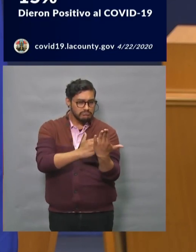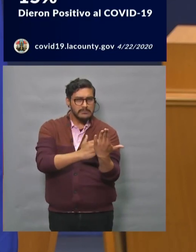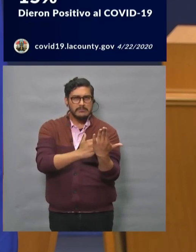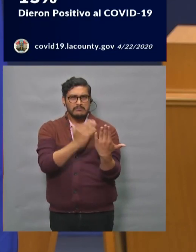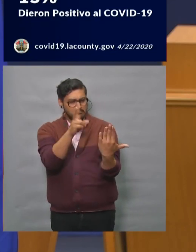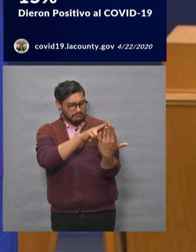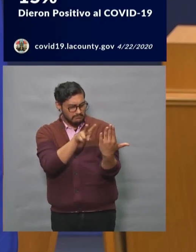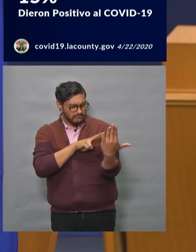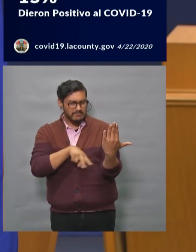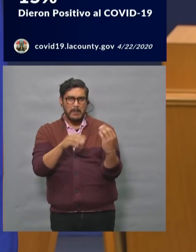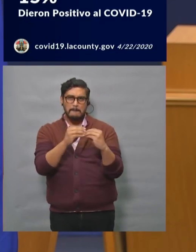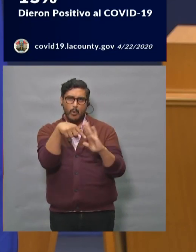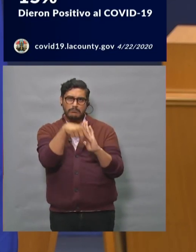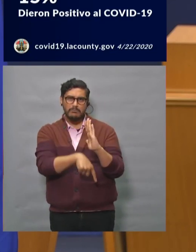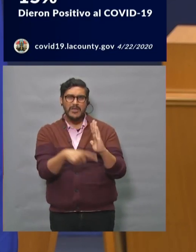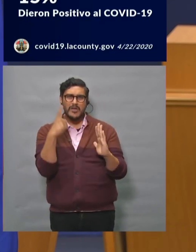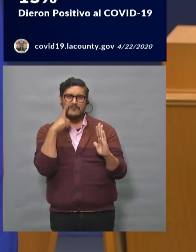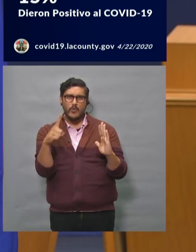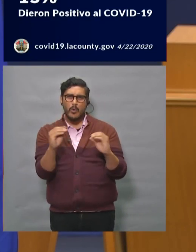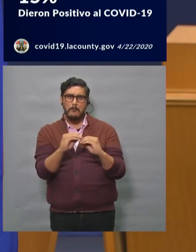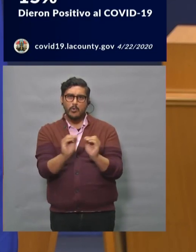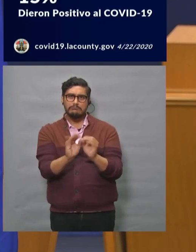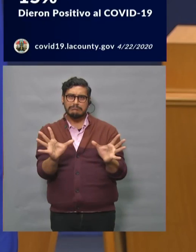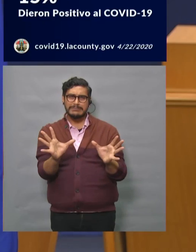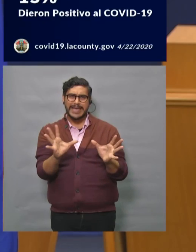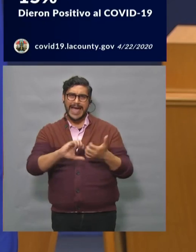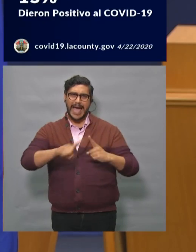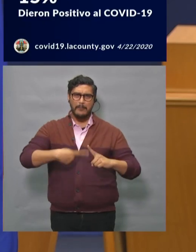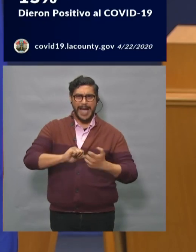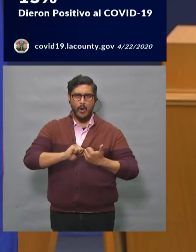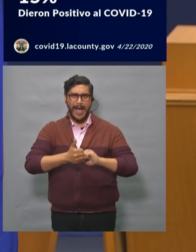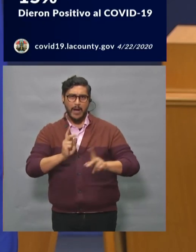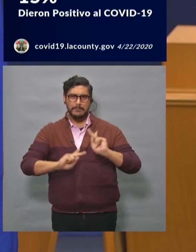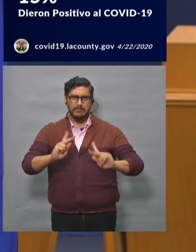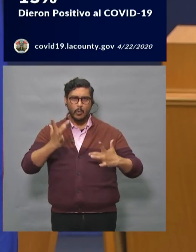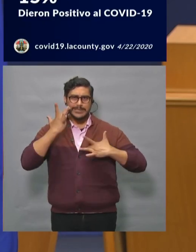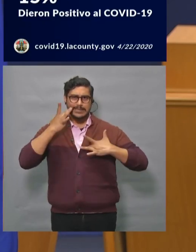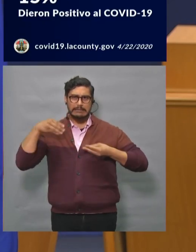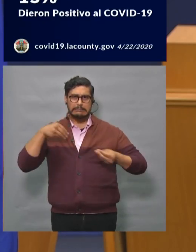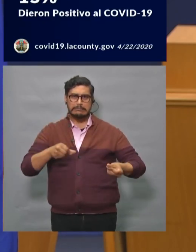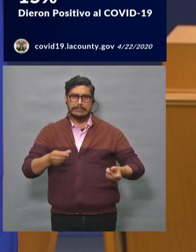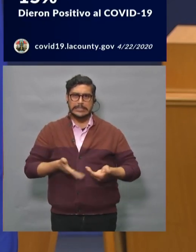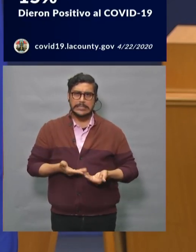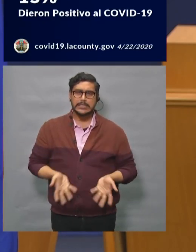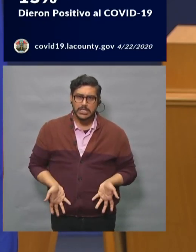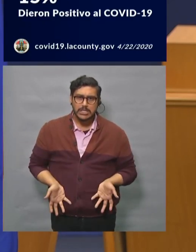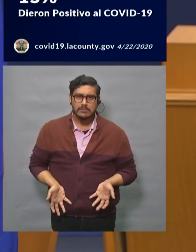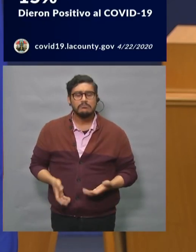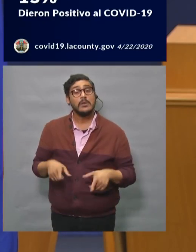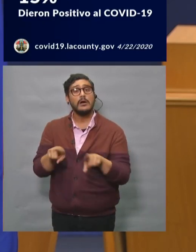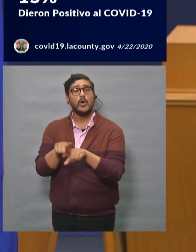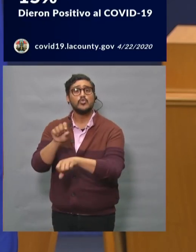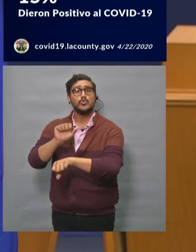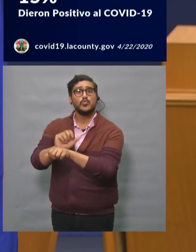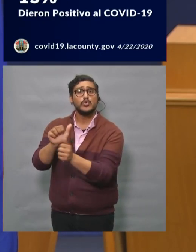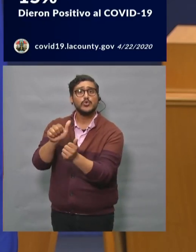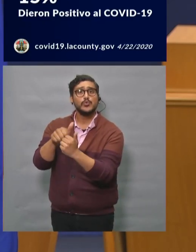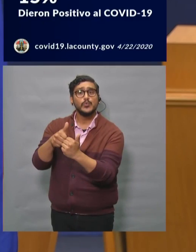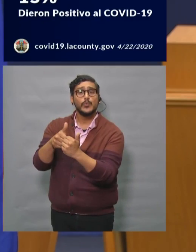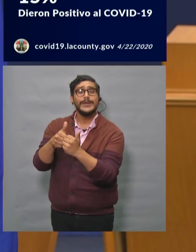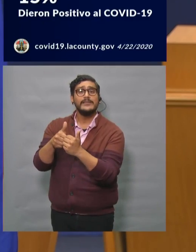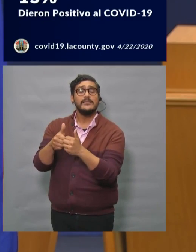quién se está enfermando gravemente. También hemos estado trabajando estrechamente con nuestro Departamento de